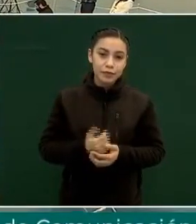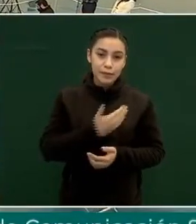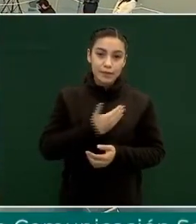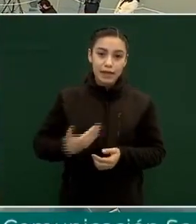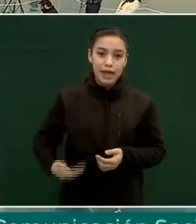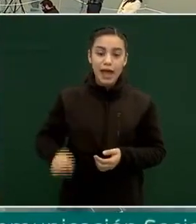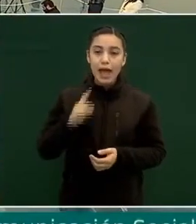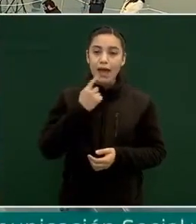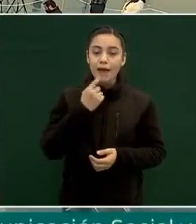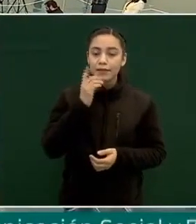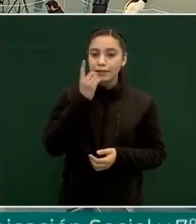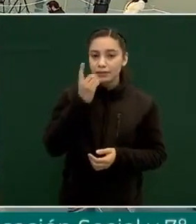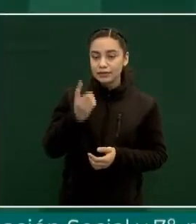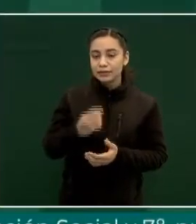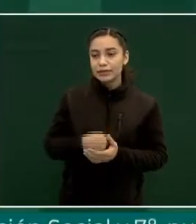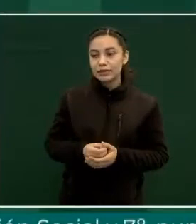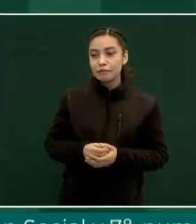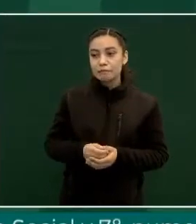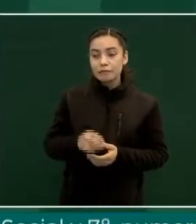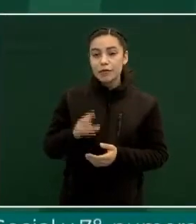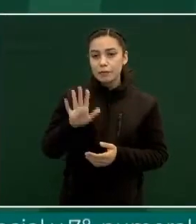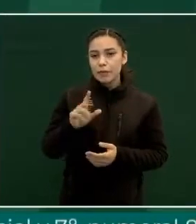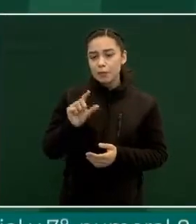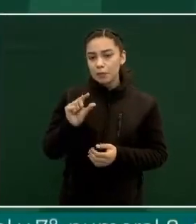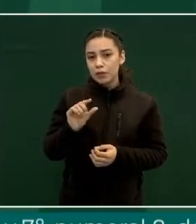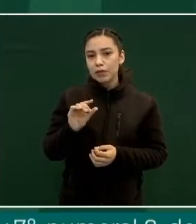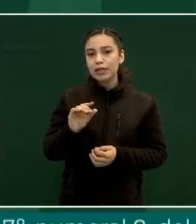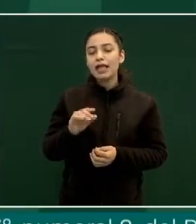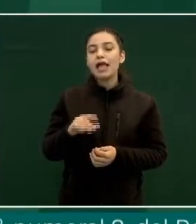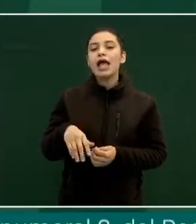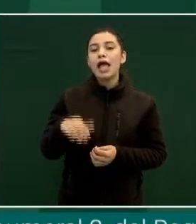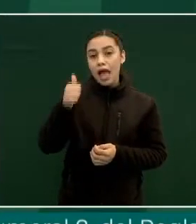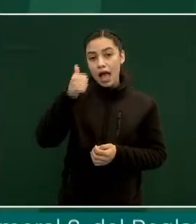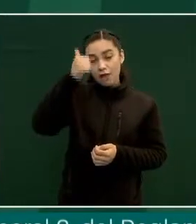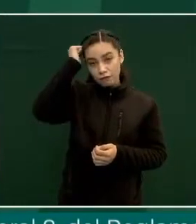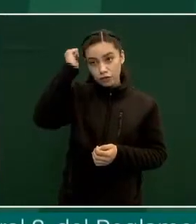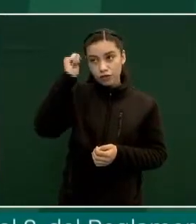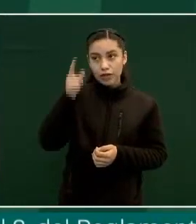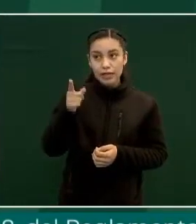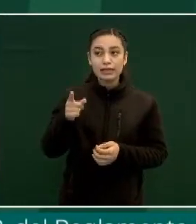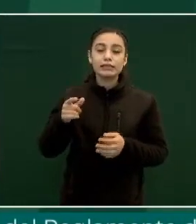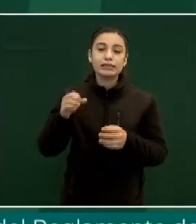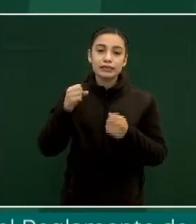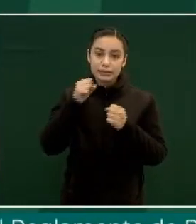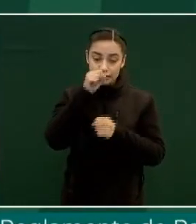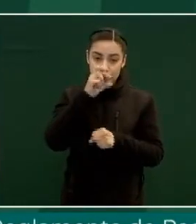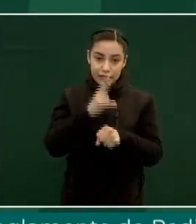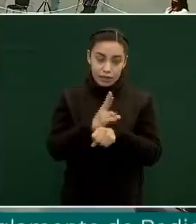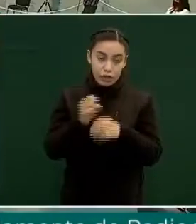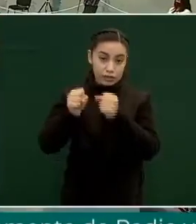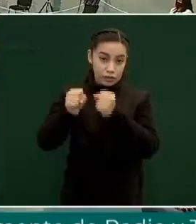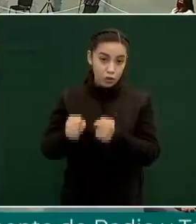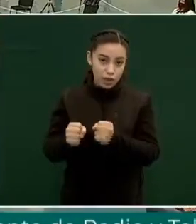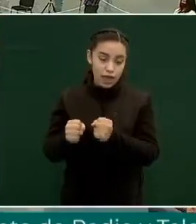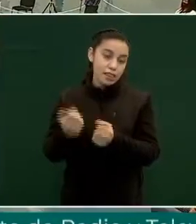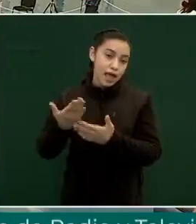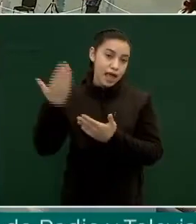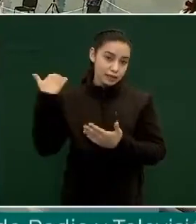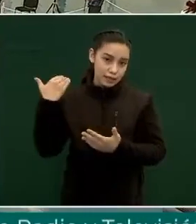que Alfonso haya estado de secretario de Seguridad, pues